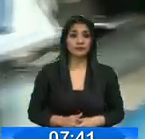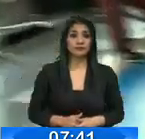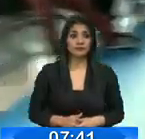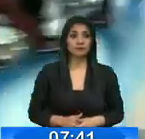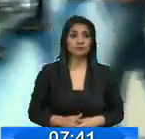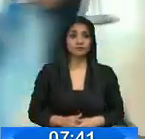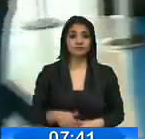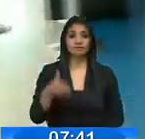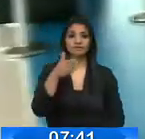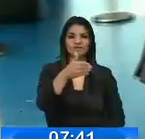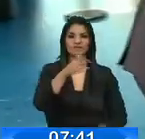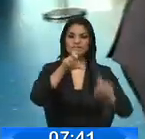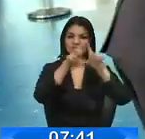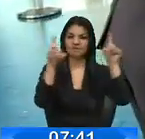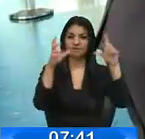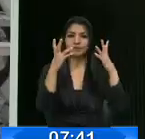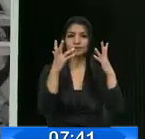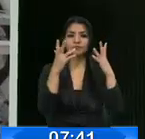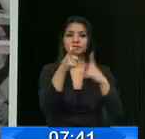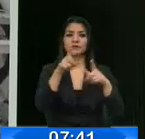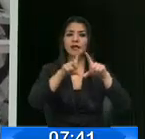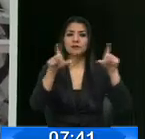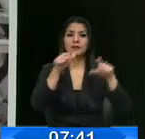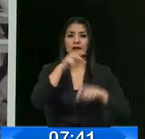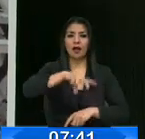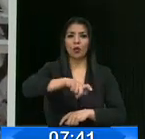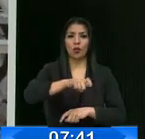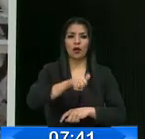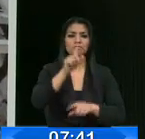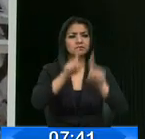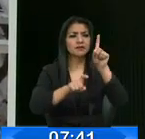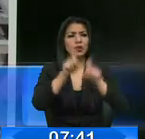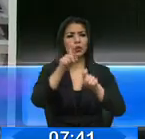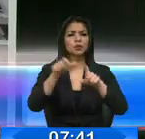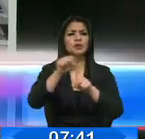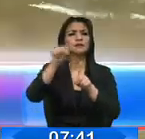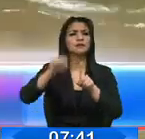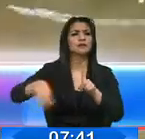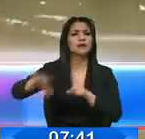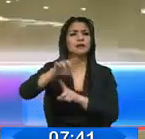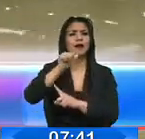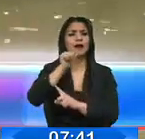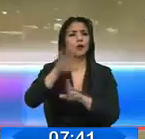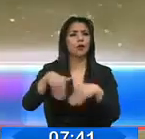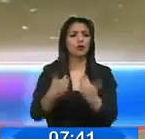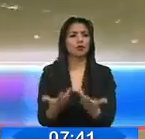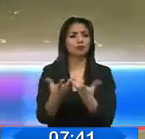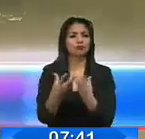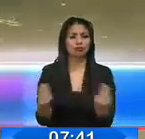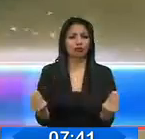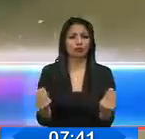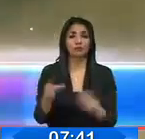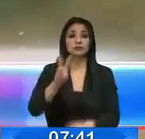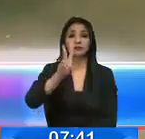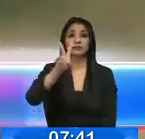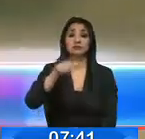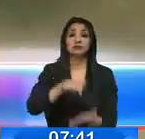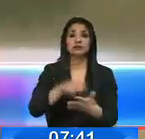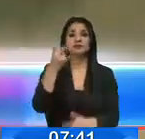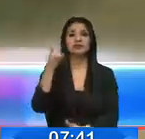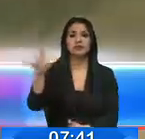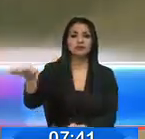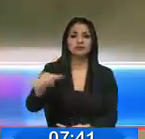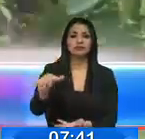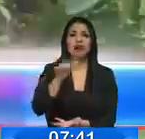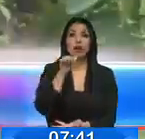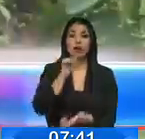Llegamos hasta el EMAPS para conocer su respuesta respecto del proyecto Sistema de Agua Potable Tandayapa. El mismo busca captar 62.17 litros de agua